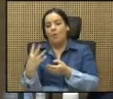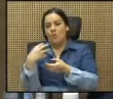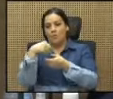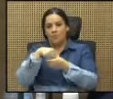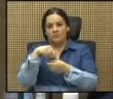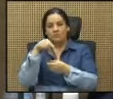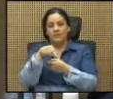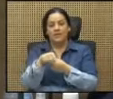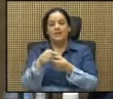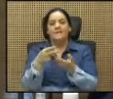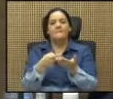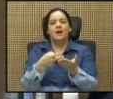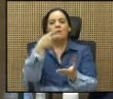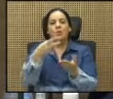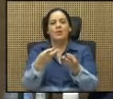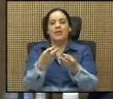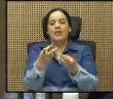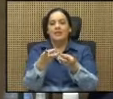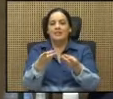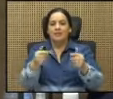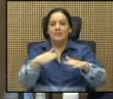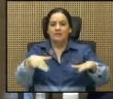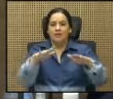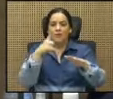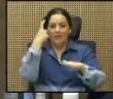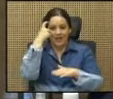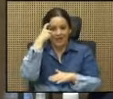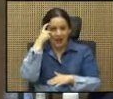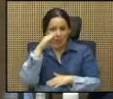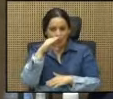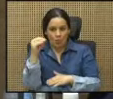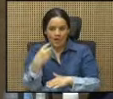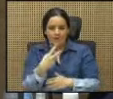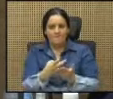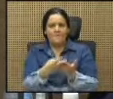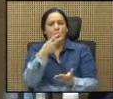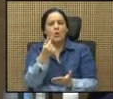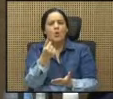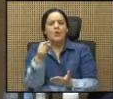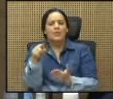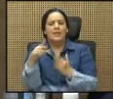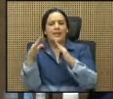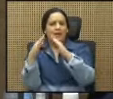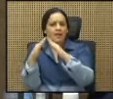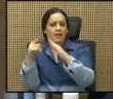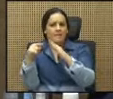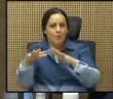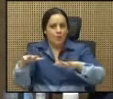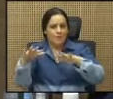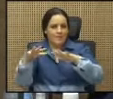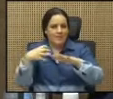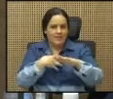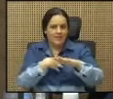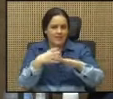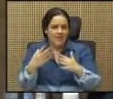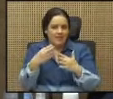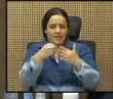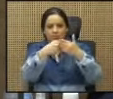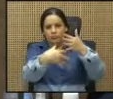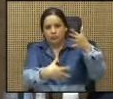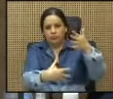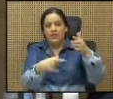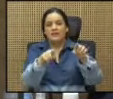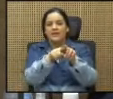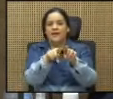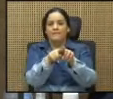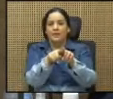terreno para el cálculo del valor de la propiedad. Esto con una pequeña lista de excepciones. Y ni qué decir con el aumento